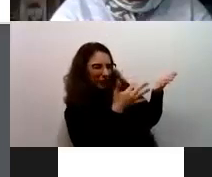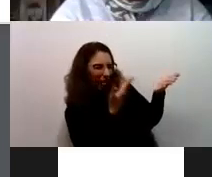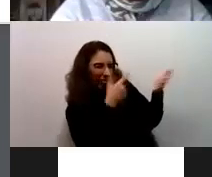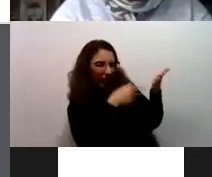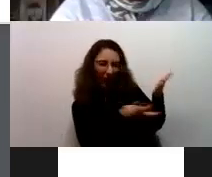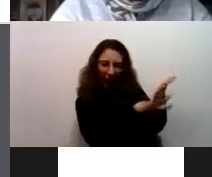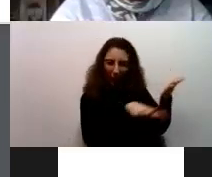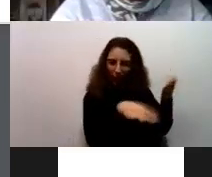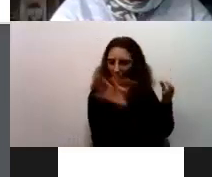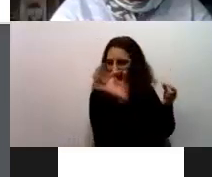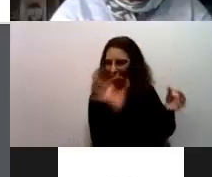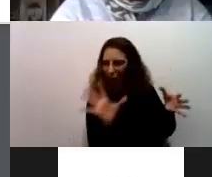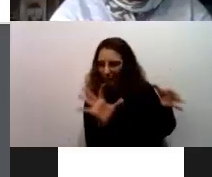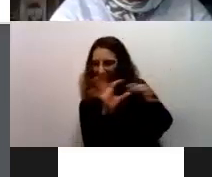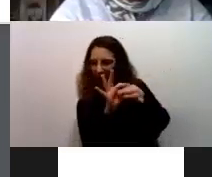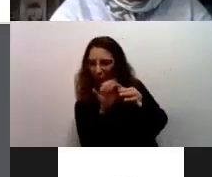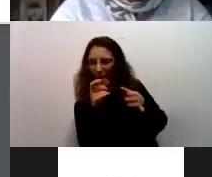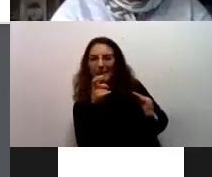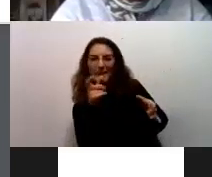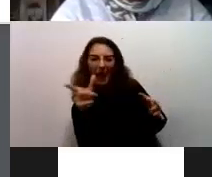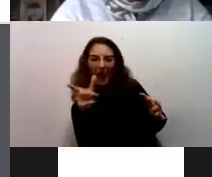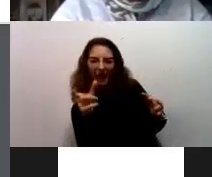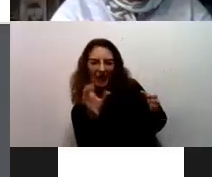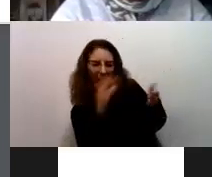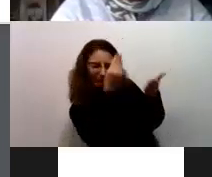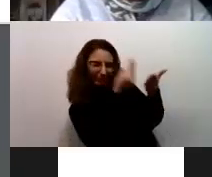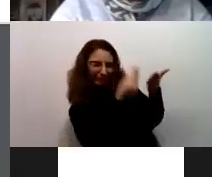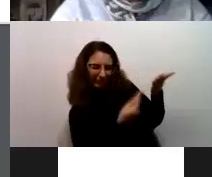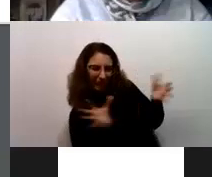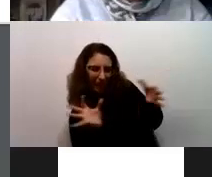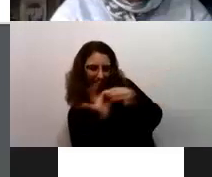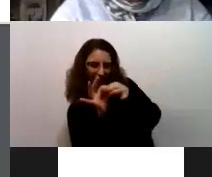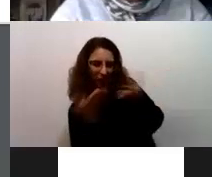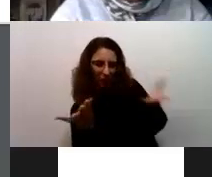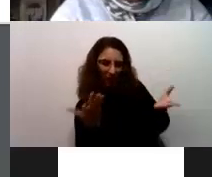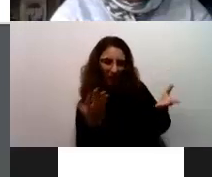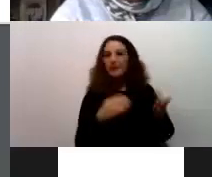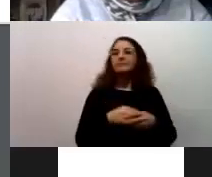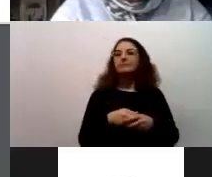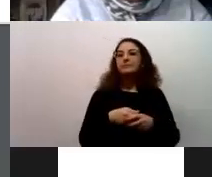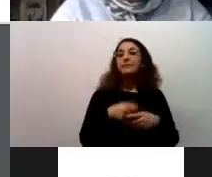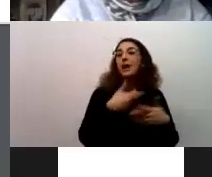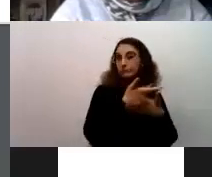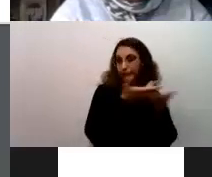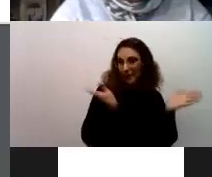conjunto de imágenes, de bien público compartidas de manera amplia con una cultura.